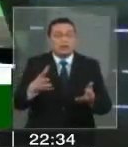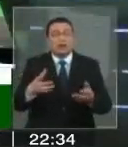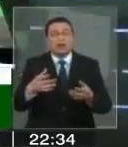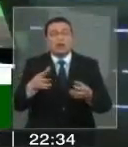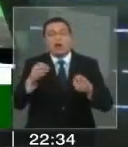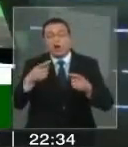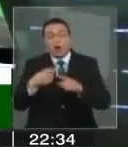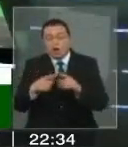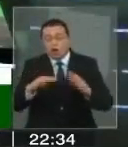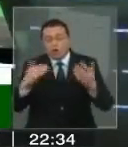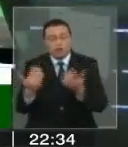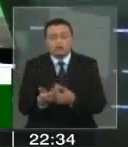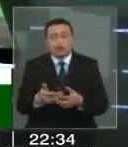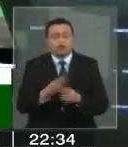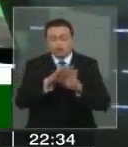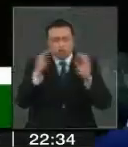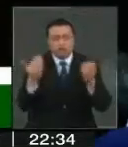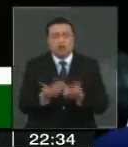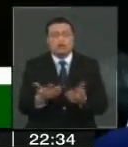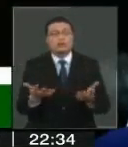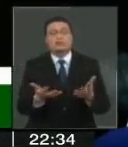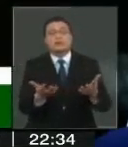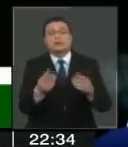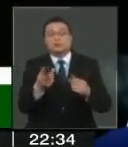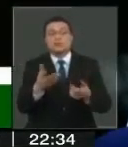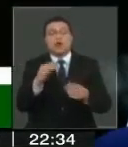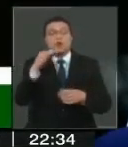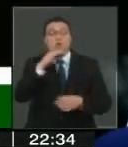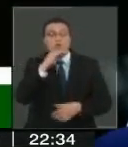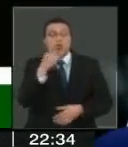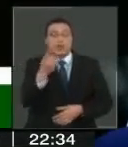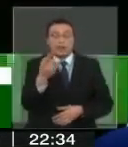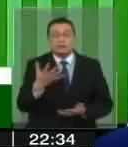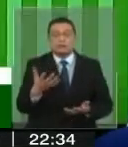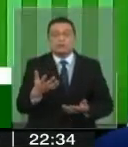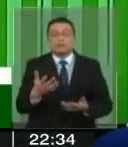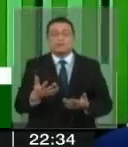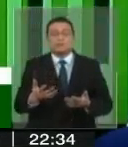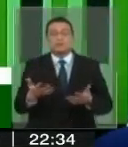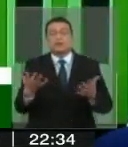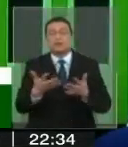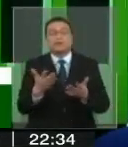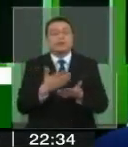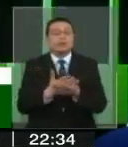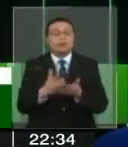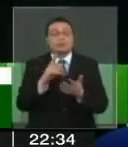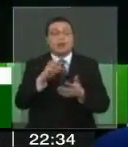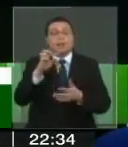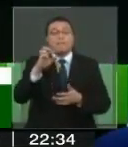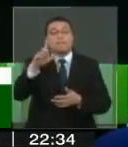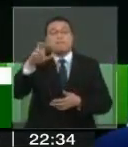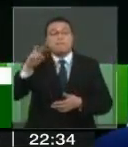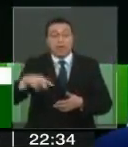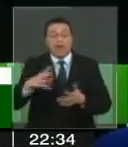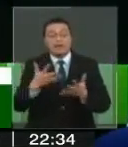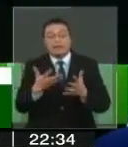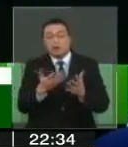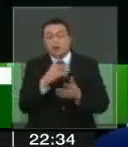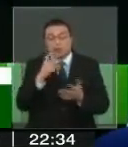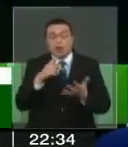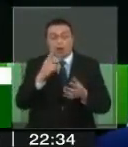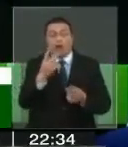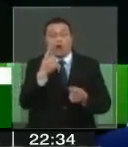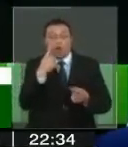de Angelman, hasta todo, quien lo recibe en urgencia? ¿Qué pasa con ¿Qué planes cubren? ¿Qué cubren? ¿Se reconoce?